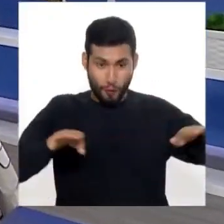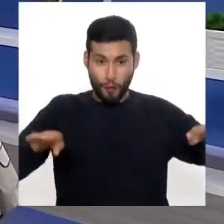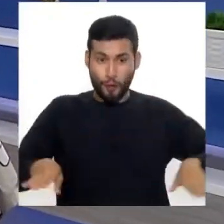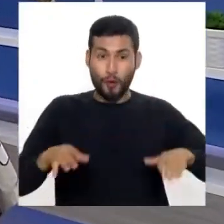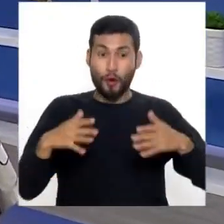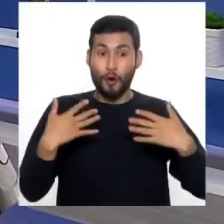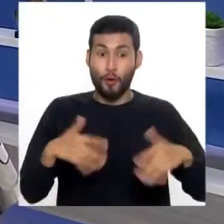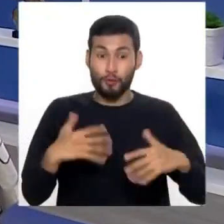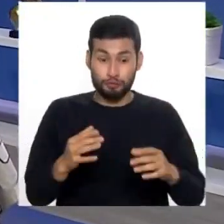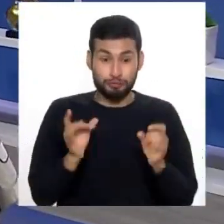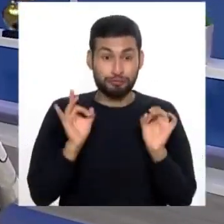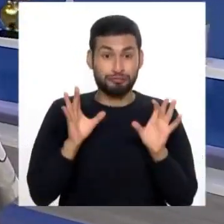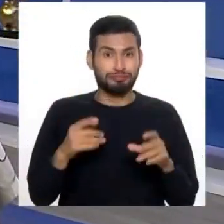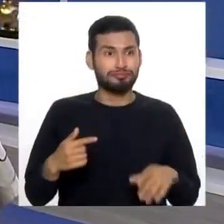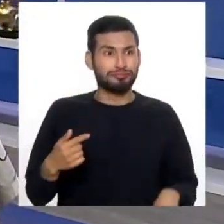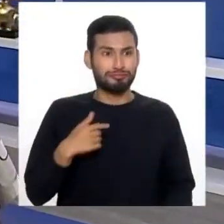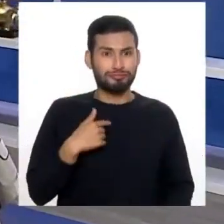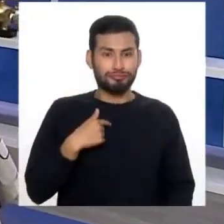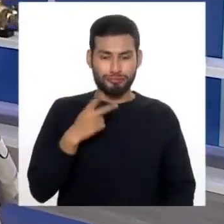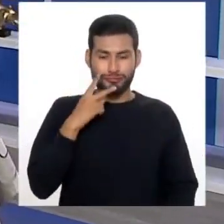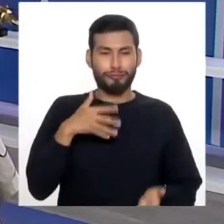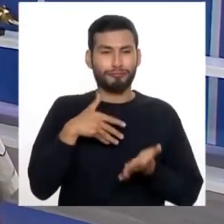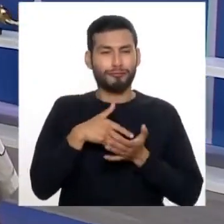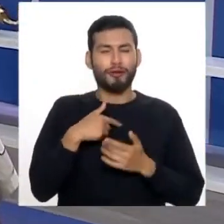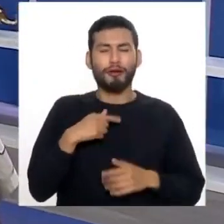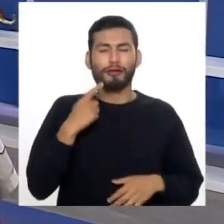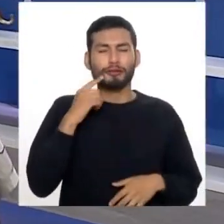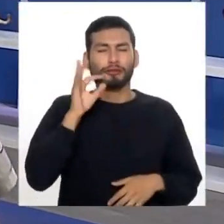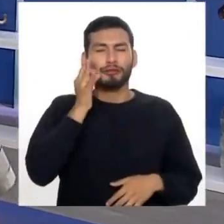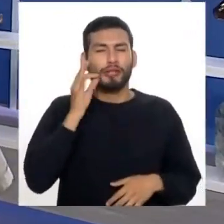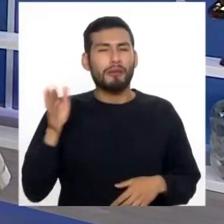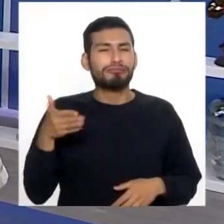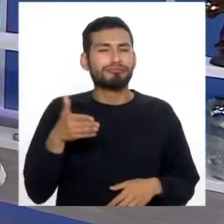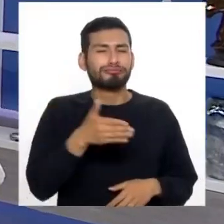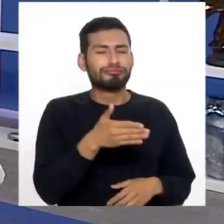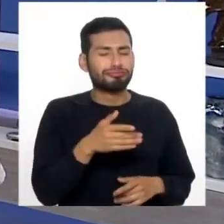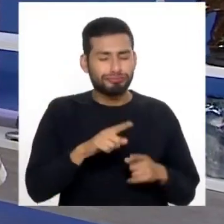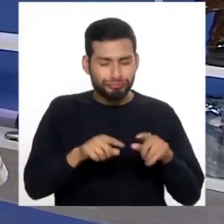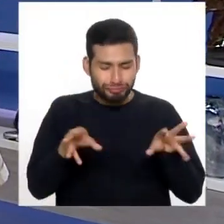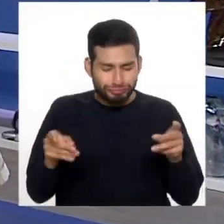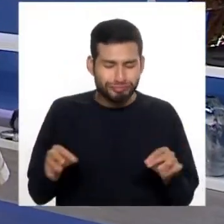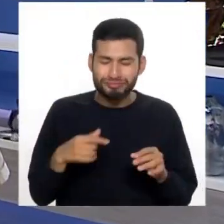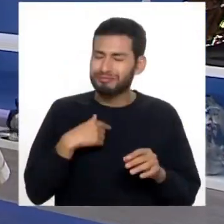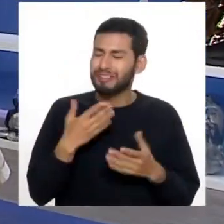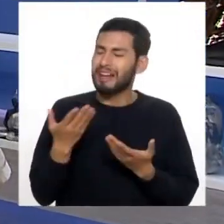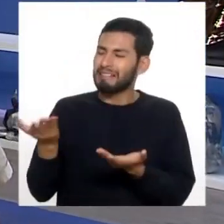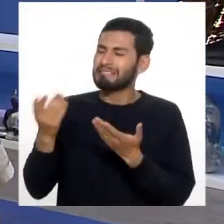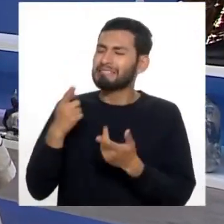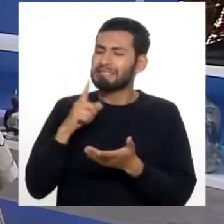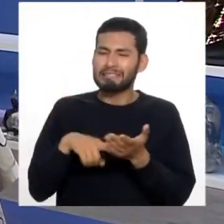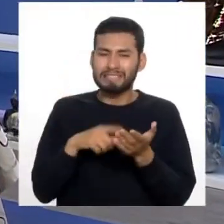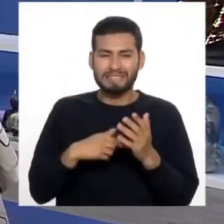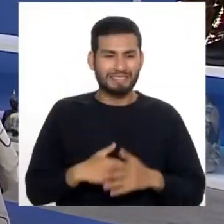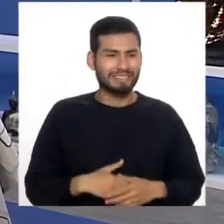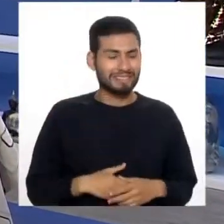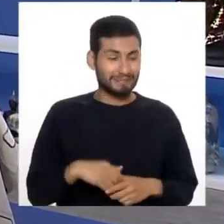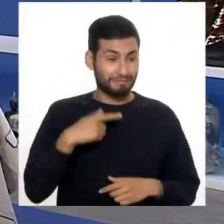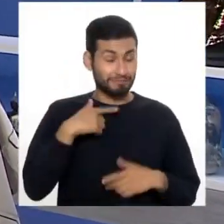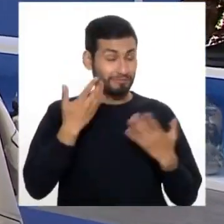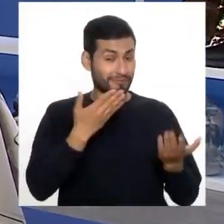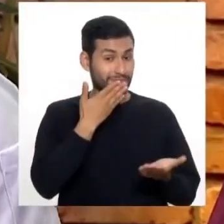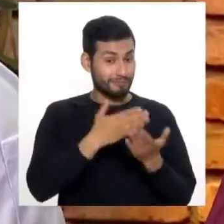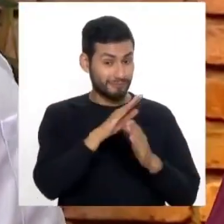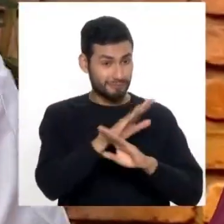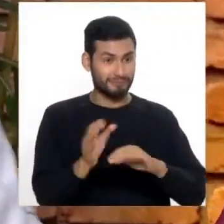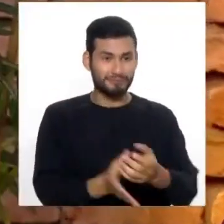Déjame decirte que yo tengo cierta debilidad por el pescado y el marisco. Cuéntanos qué nos has traído, por favor. ¿Qué tal? Buenas tardes. El día de